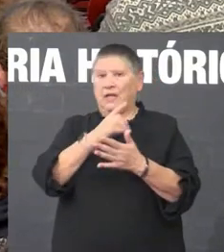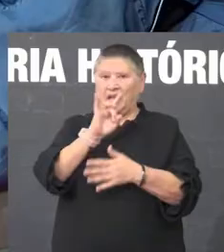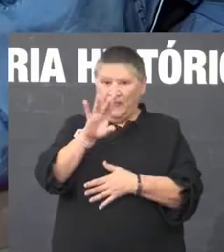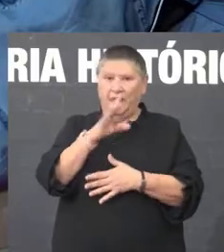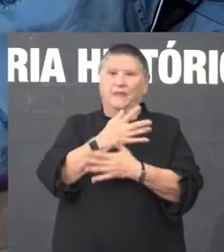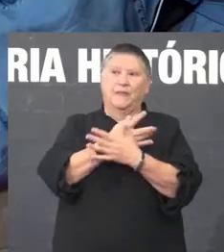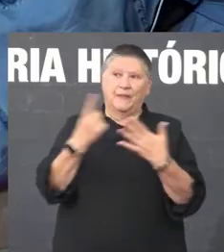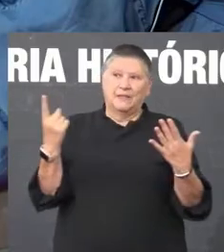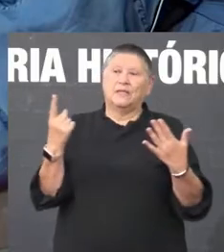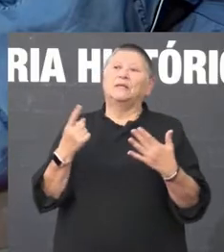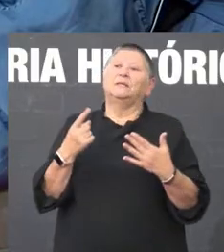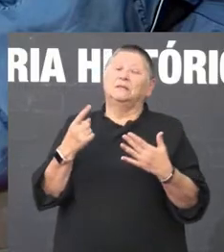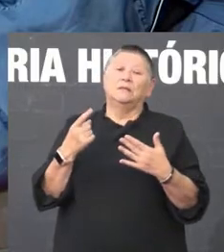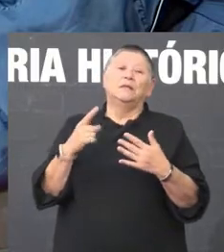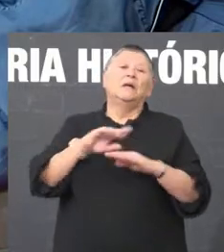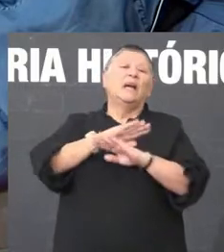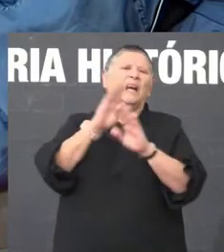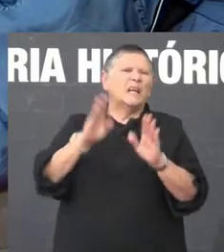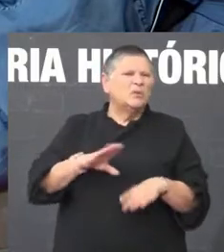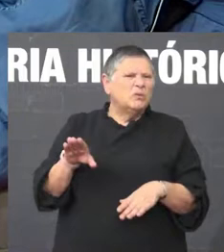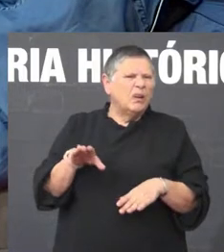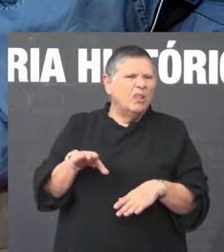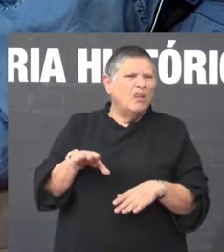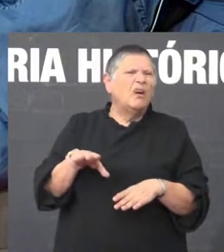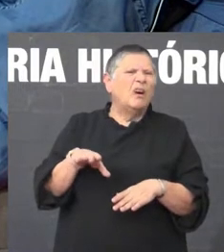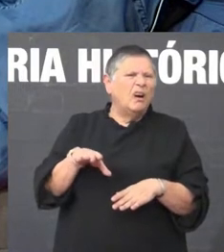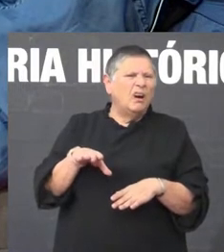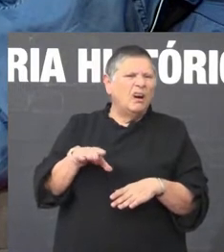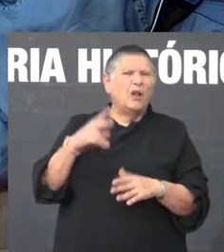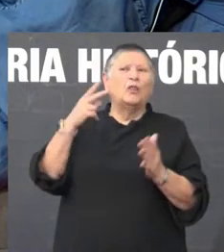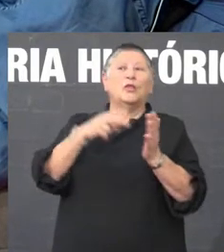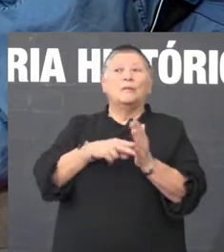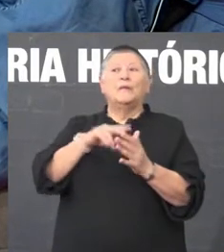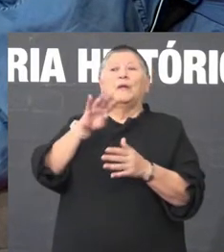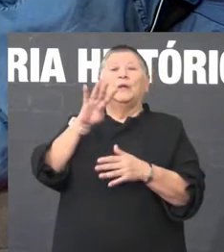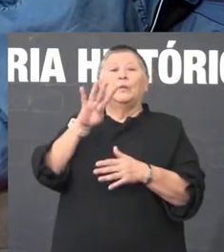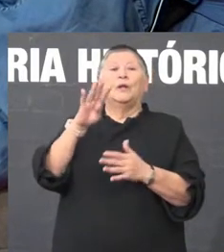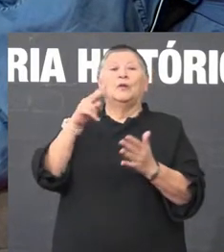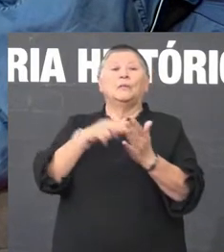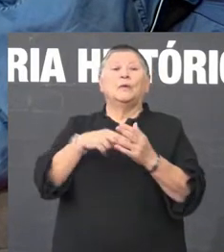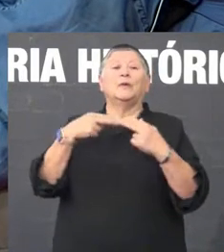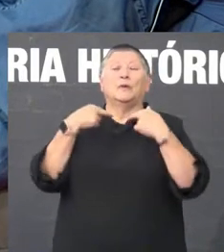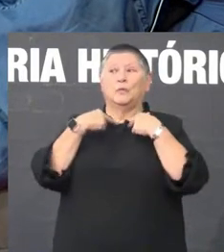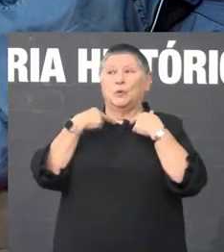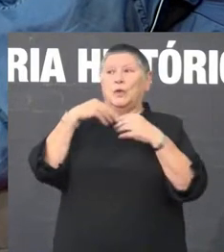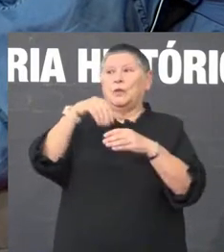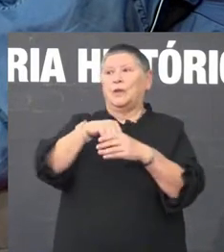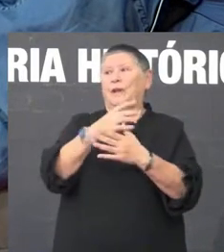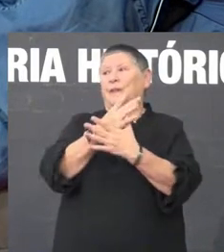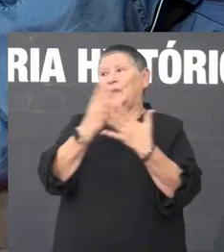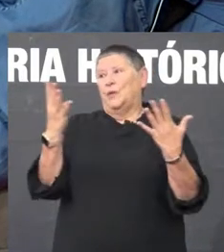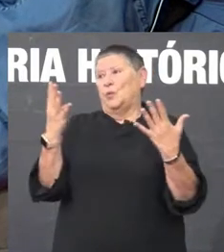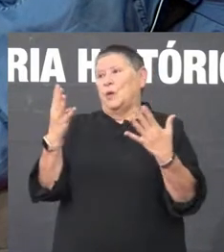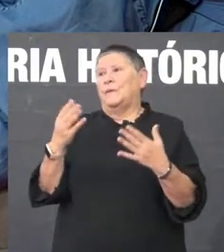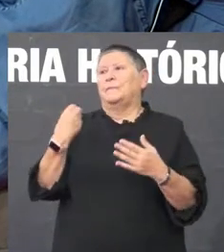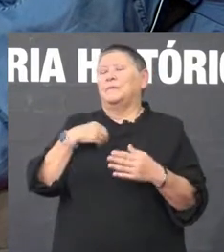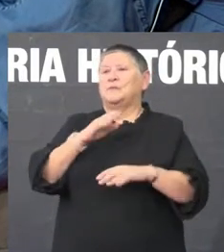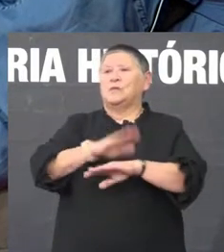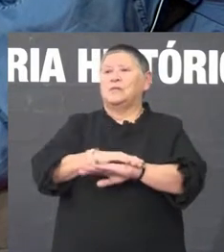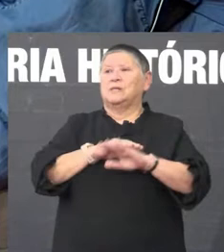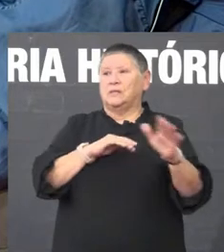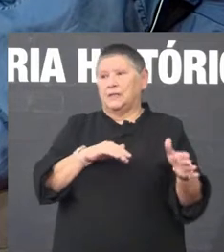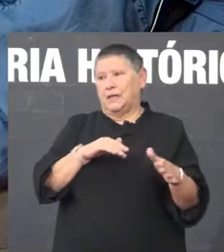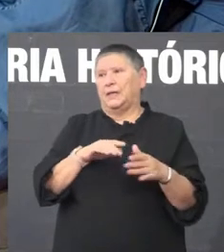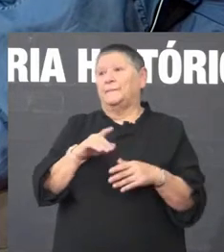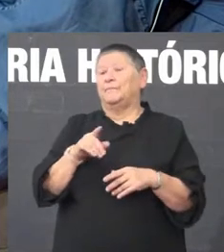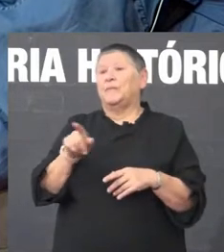Foi deputado, en definitiva, entre 2004 e 2019, como voceiro de Esquerra nos últimos anos. Destaca